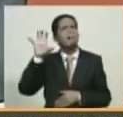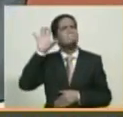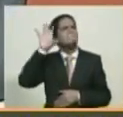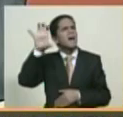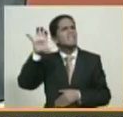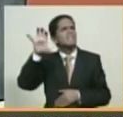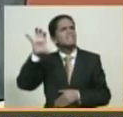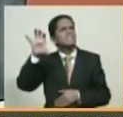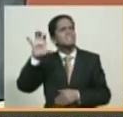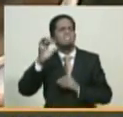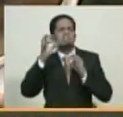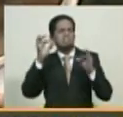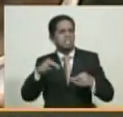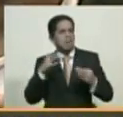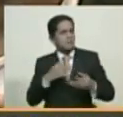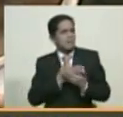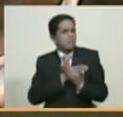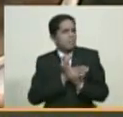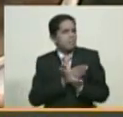cientos de miles de peruanos,